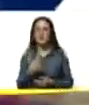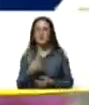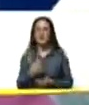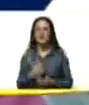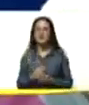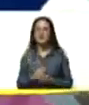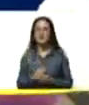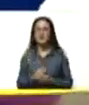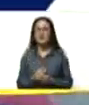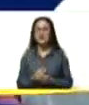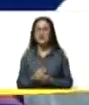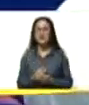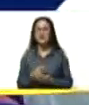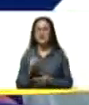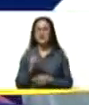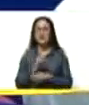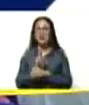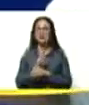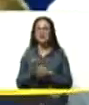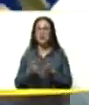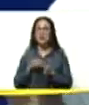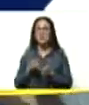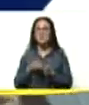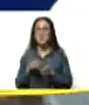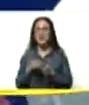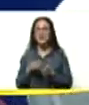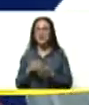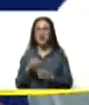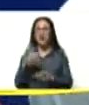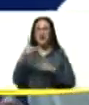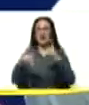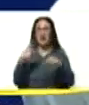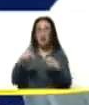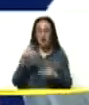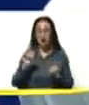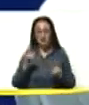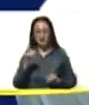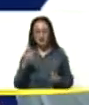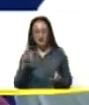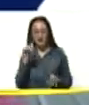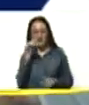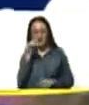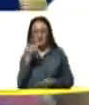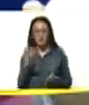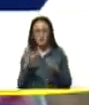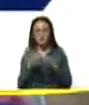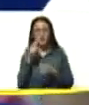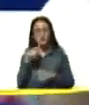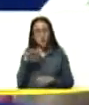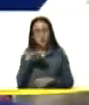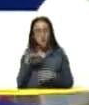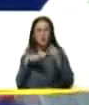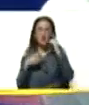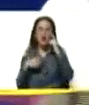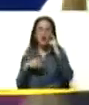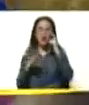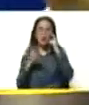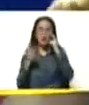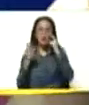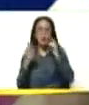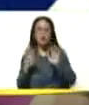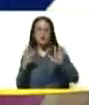TikTok y hacer cuestiones y no usan el metro de Caracas. Ah, pero si creamos los comités del pueblo de usuarios, nosotros tenemos 48 estaciones del